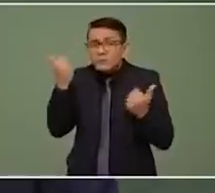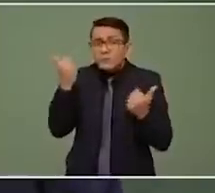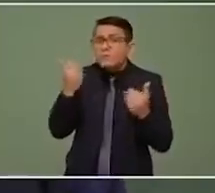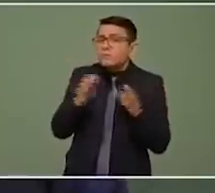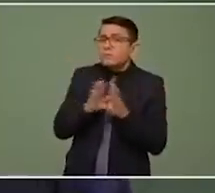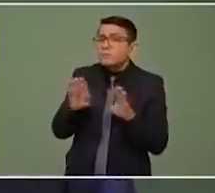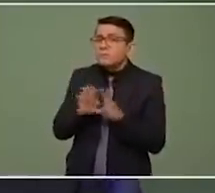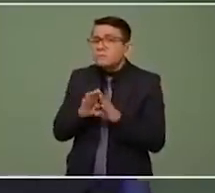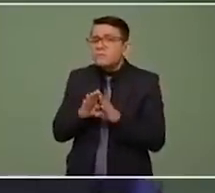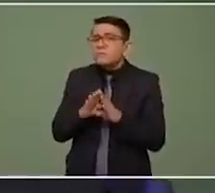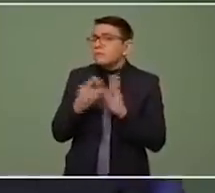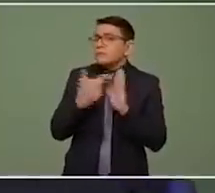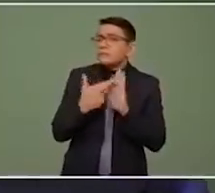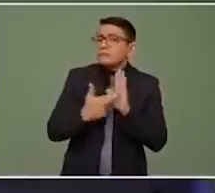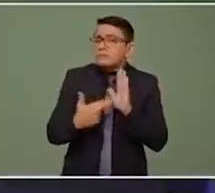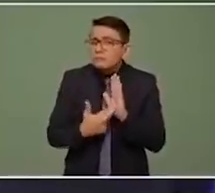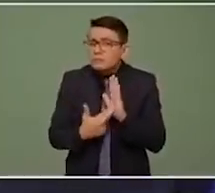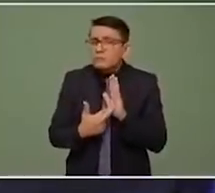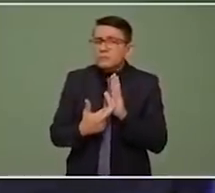estrategias